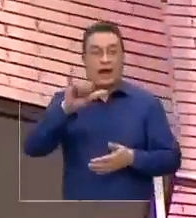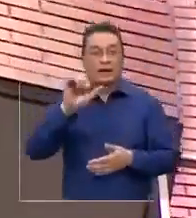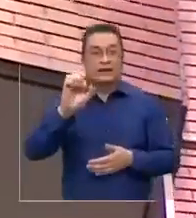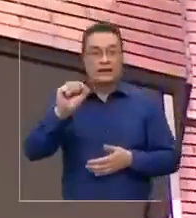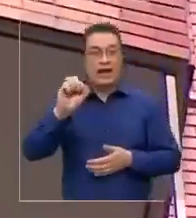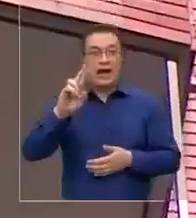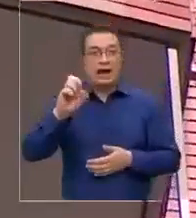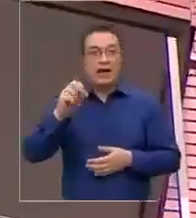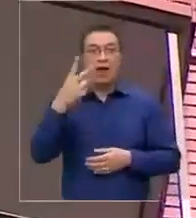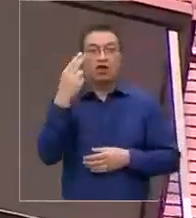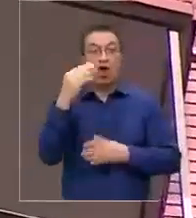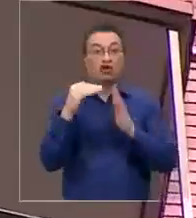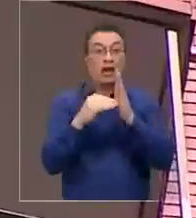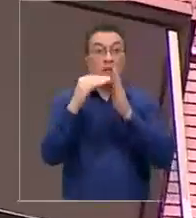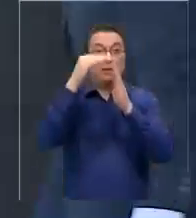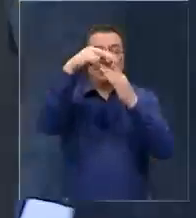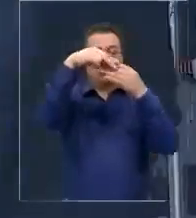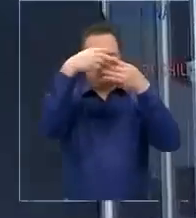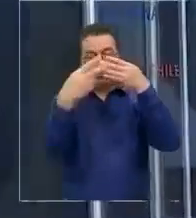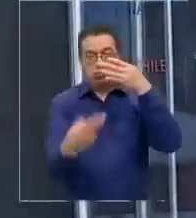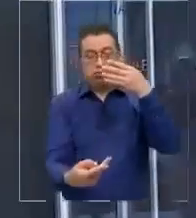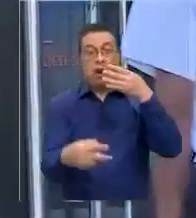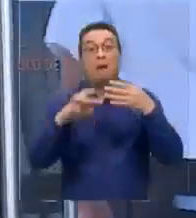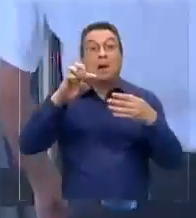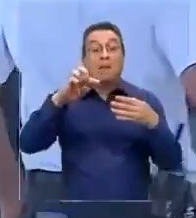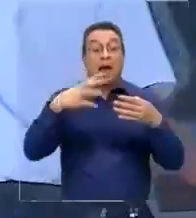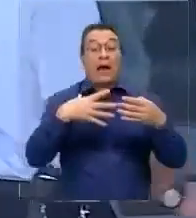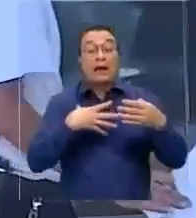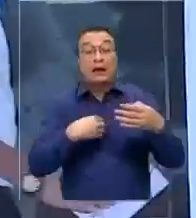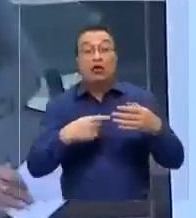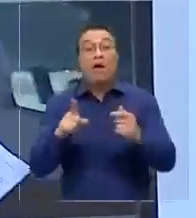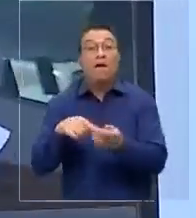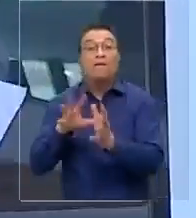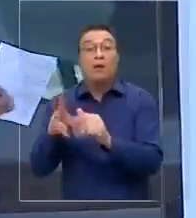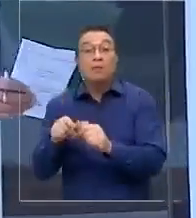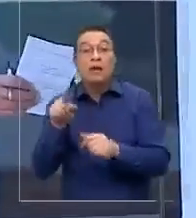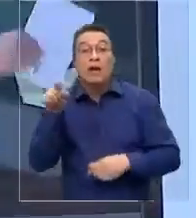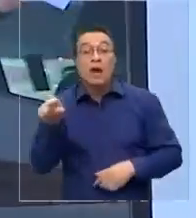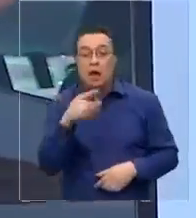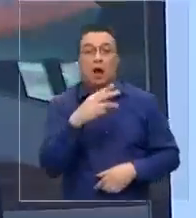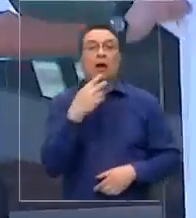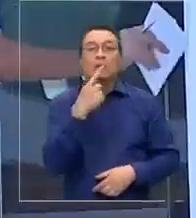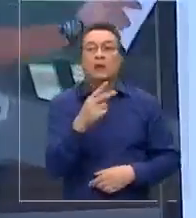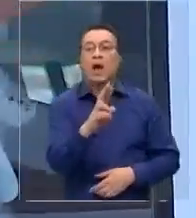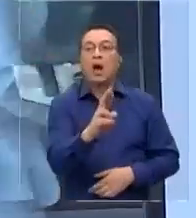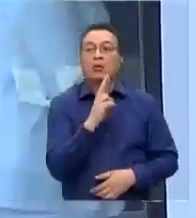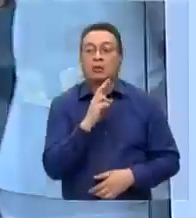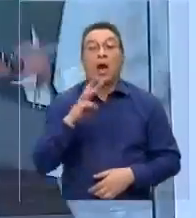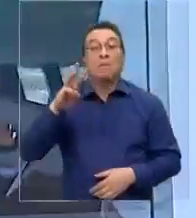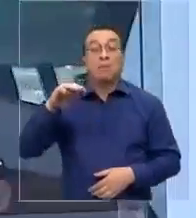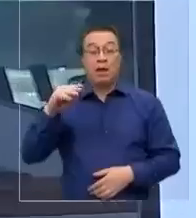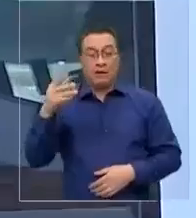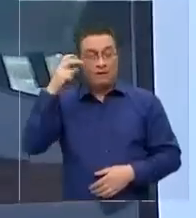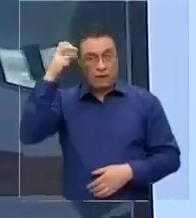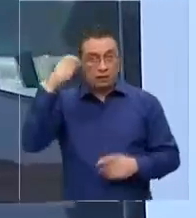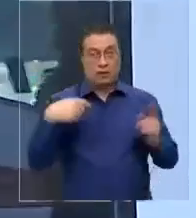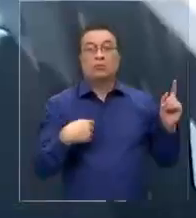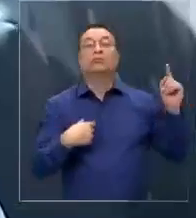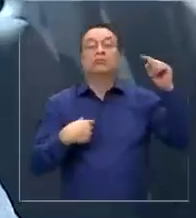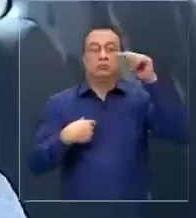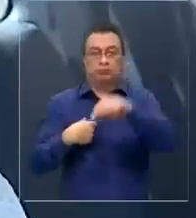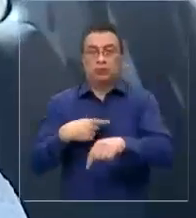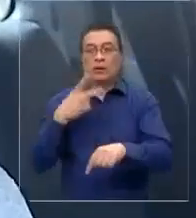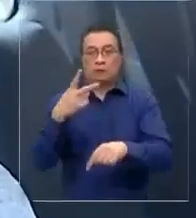de un piso 12. El padre de su hija y su familia buscan respuestas y por eso su mamá vino desde Brasil directo a la